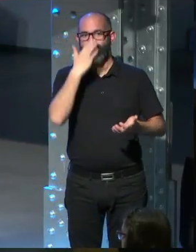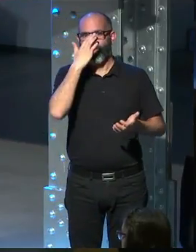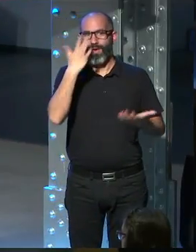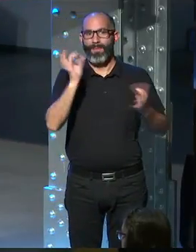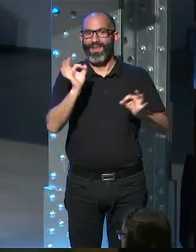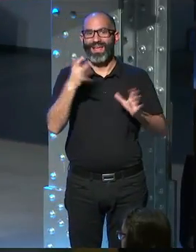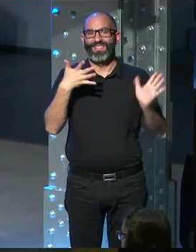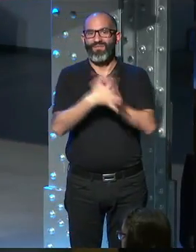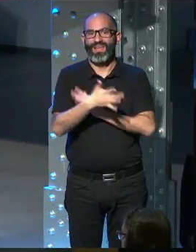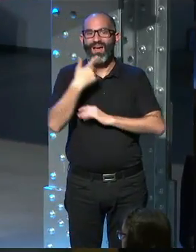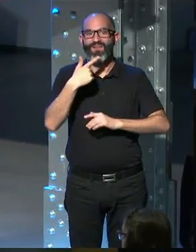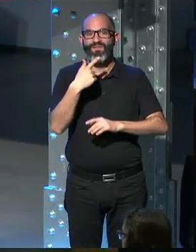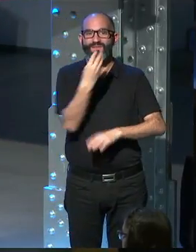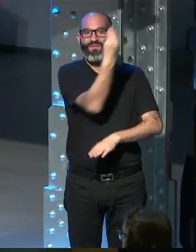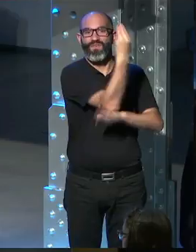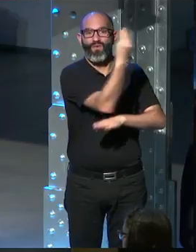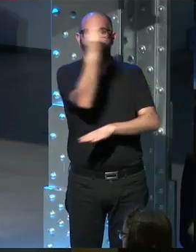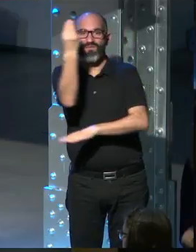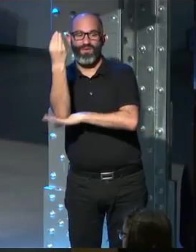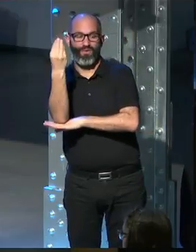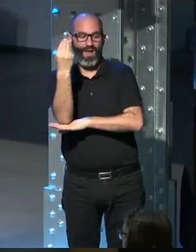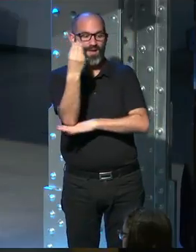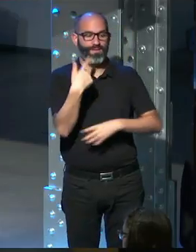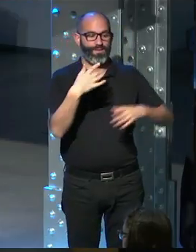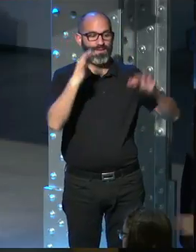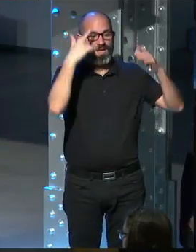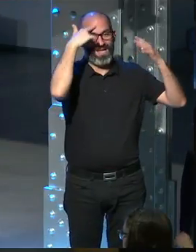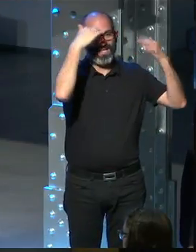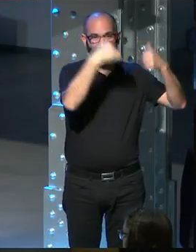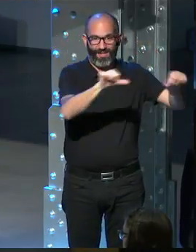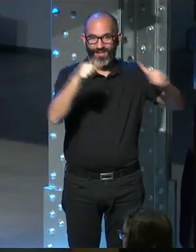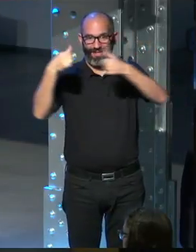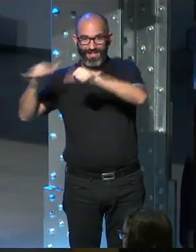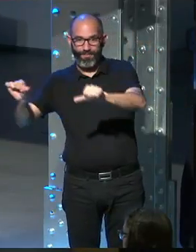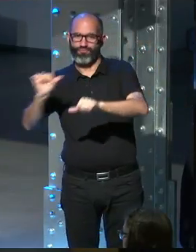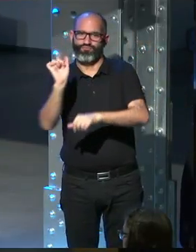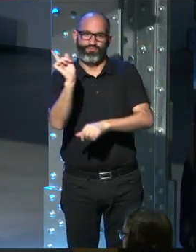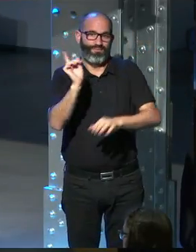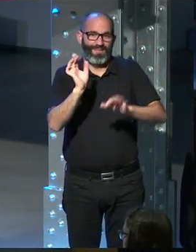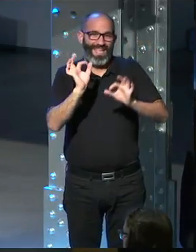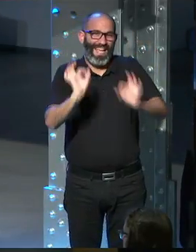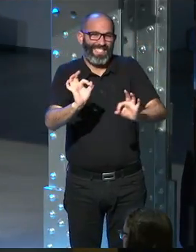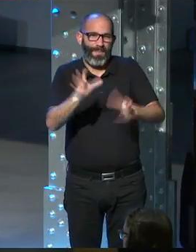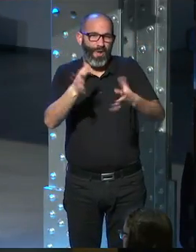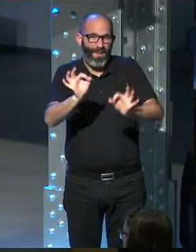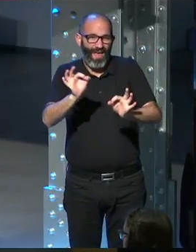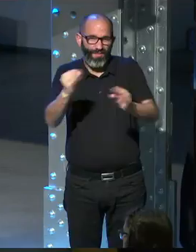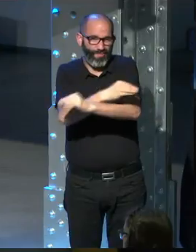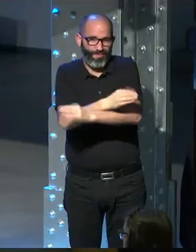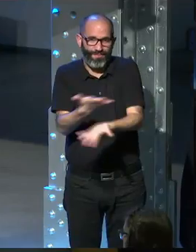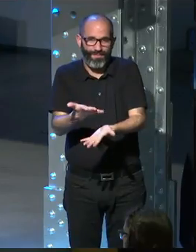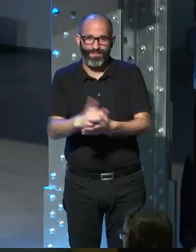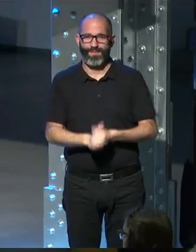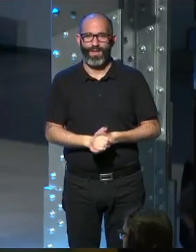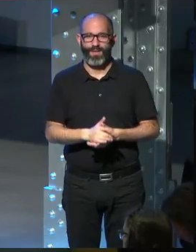son estereotipos y sí es cierto que hay otros muchos aspectos en los que hay una diferencia de género